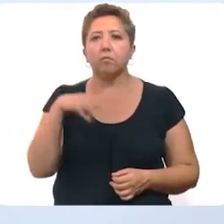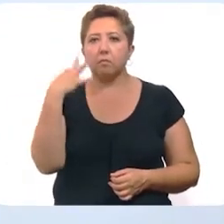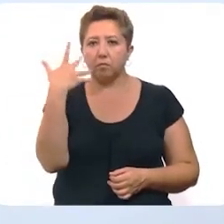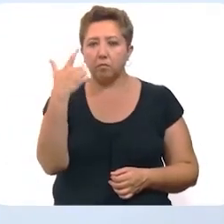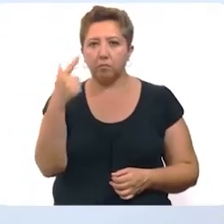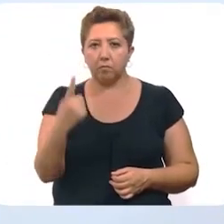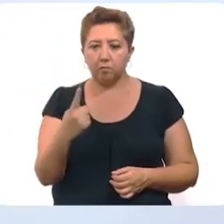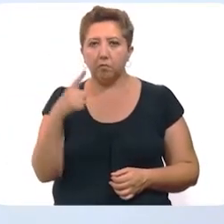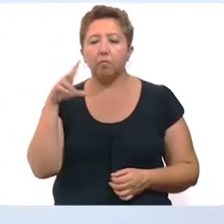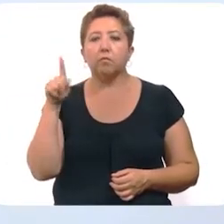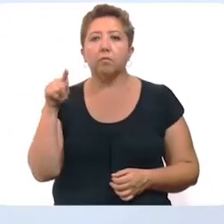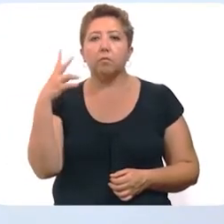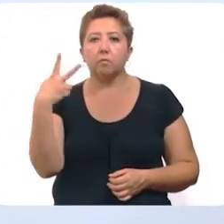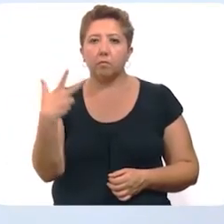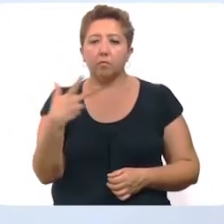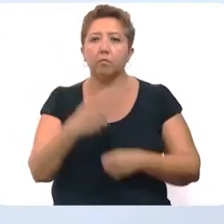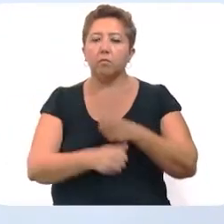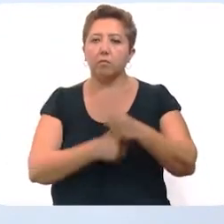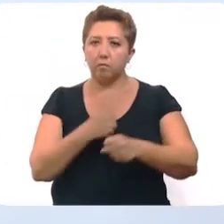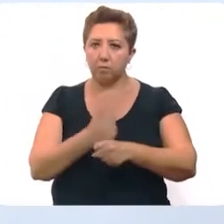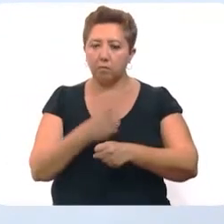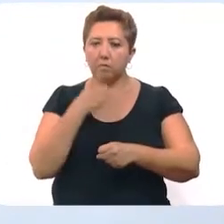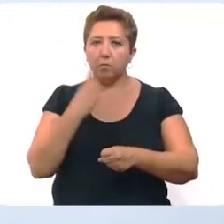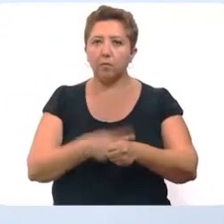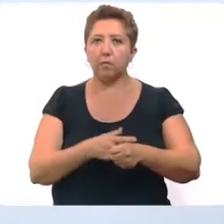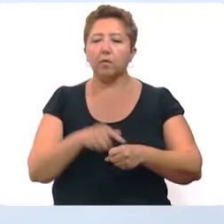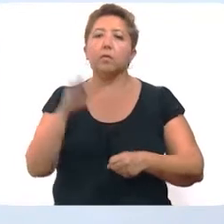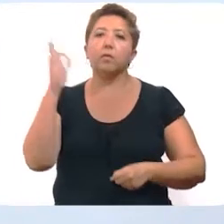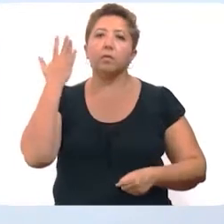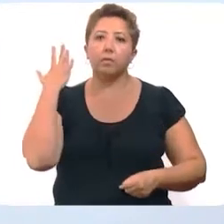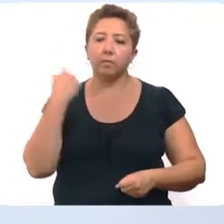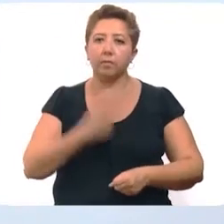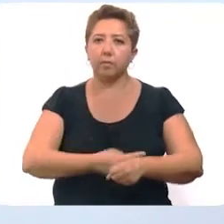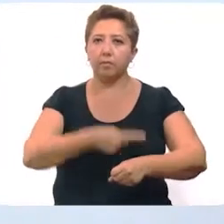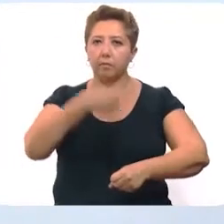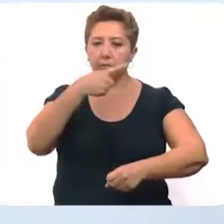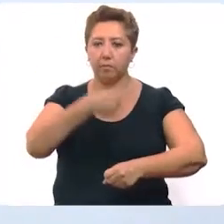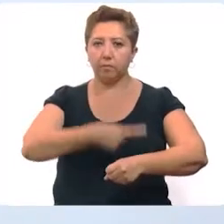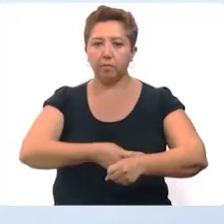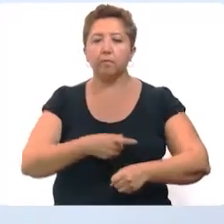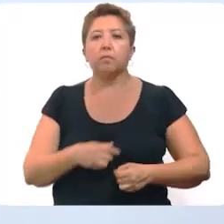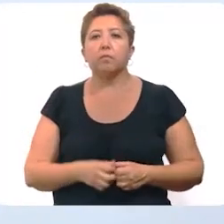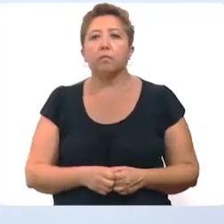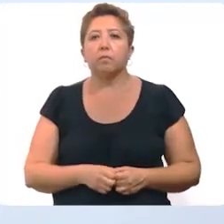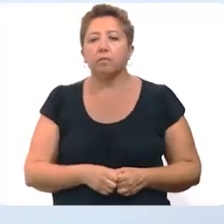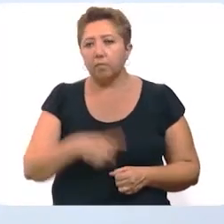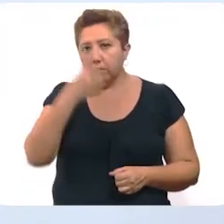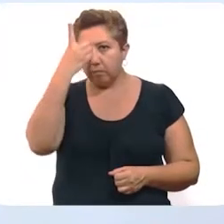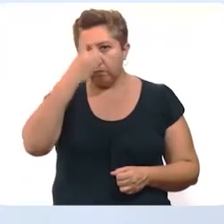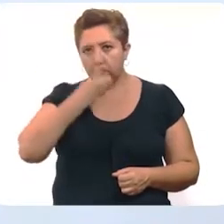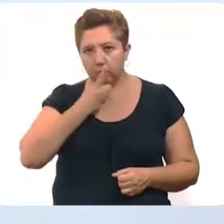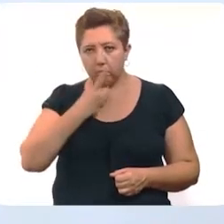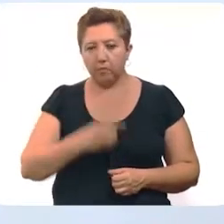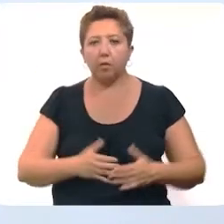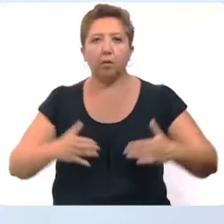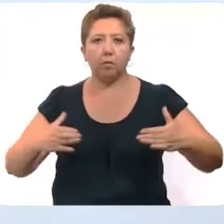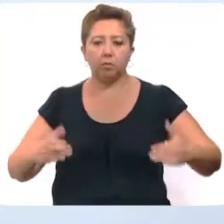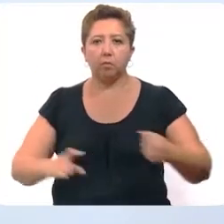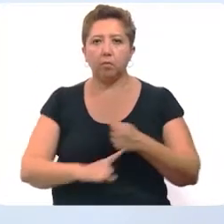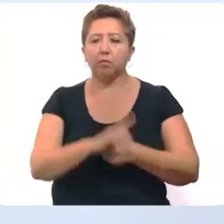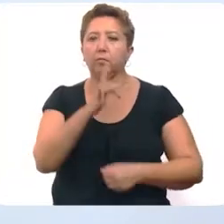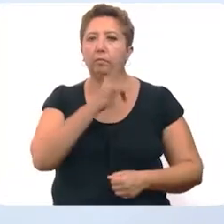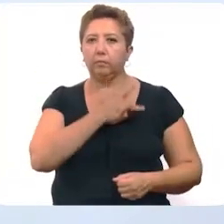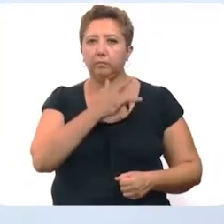de 51 a 78 años. Sus principales enfermedades fueron hipertensión arterial sistémica, diabetes mellitus, obesidad